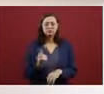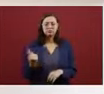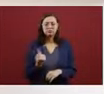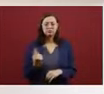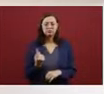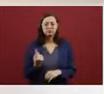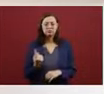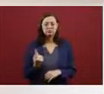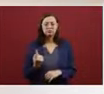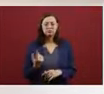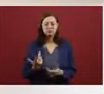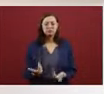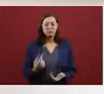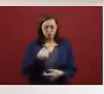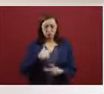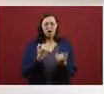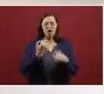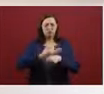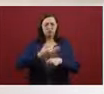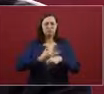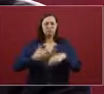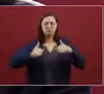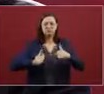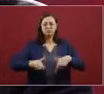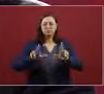soy Alejandro Acuña.